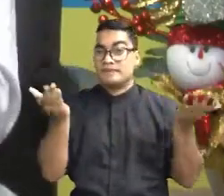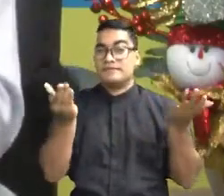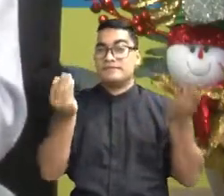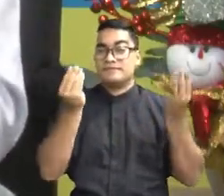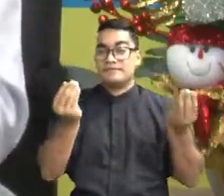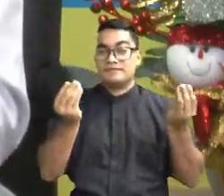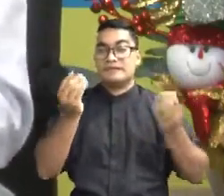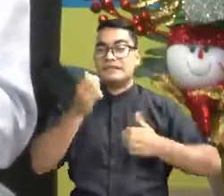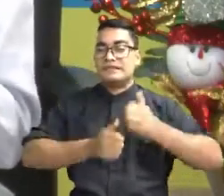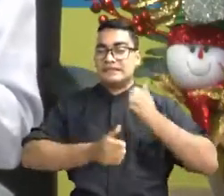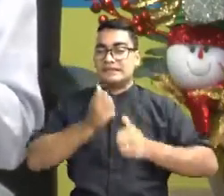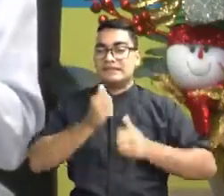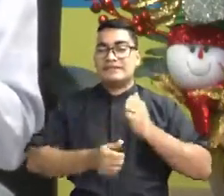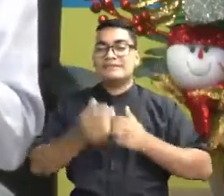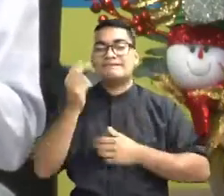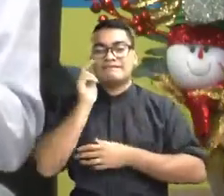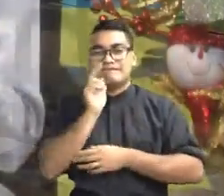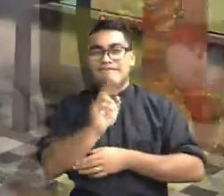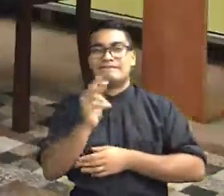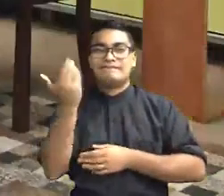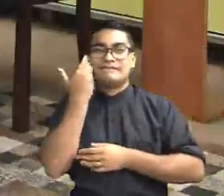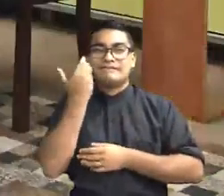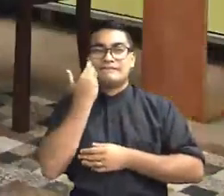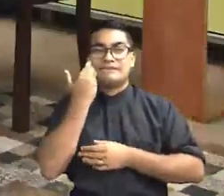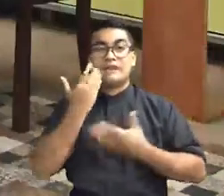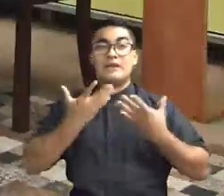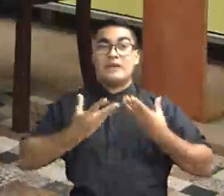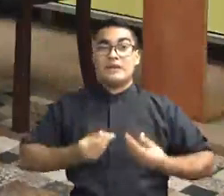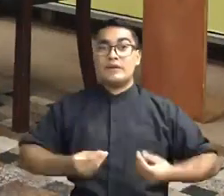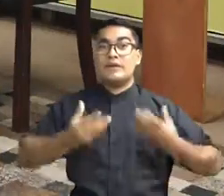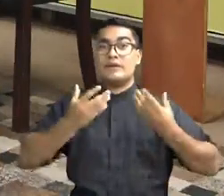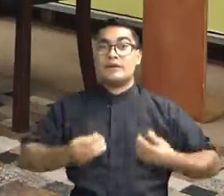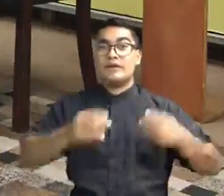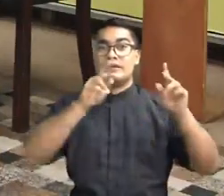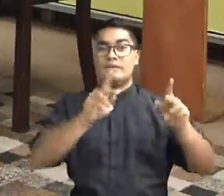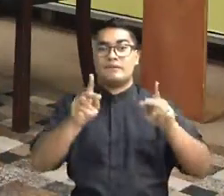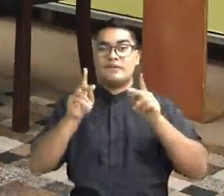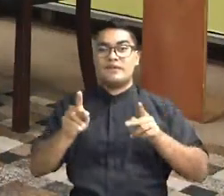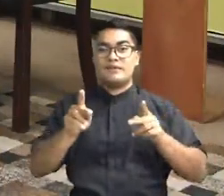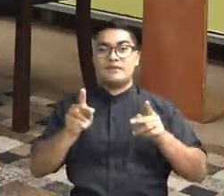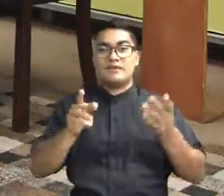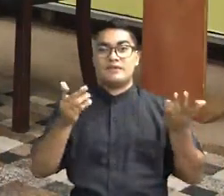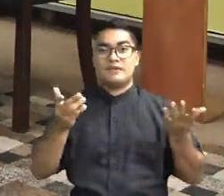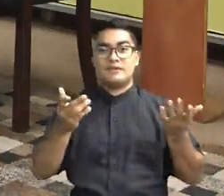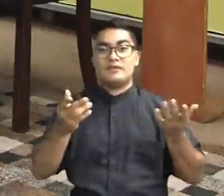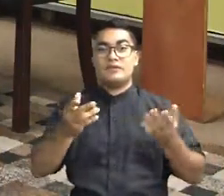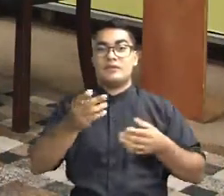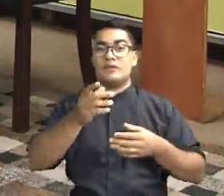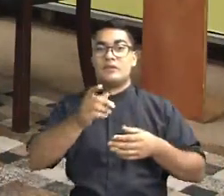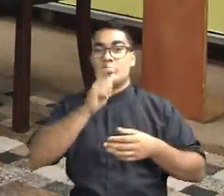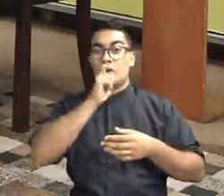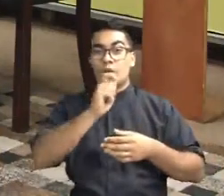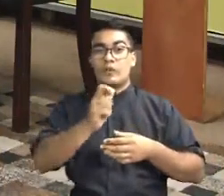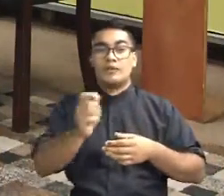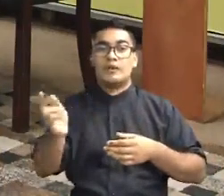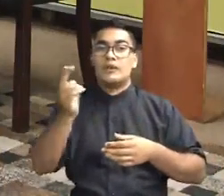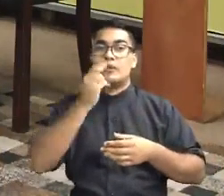que sospechar una enfermedad pulmonar obstructiva crónica es en pacientes que tienen el antecedente de tabaquismo